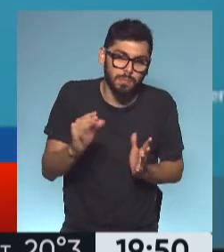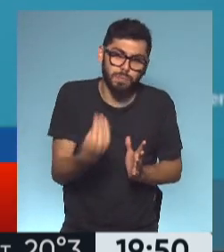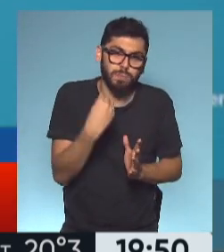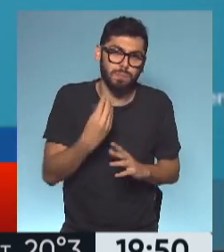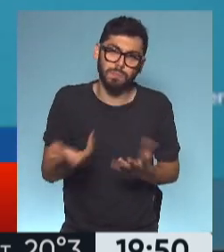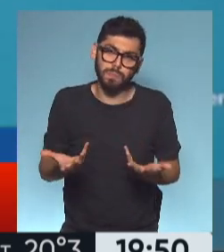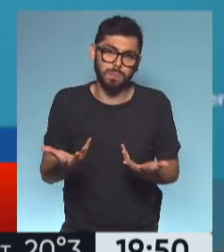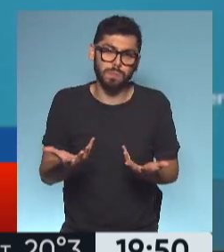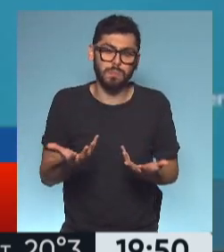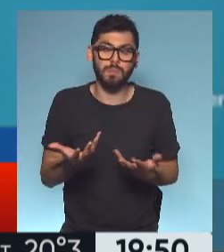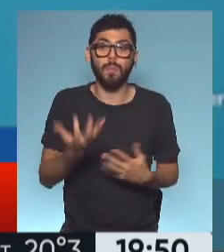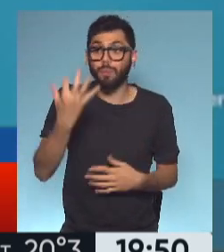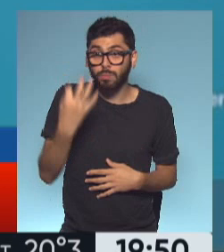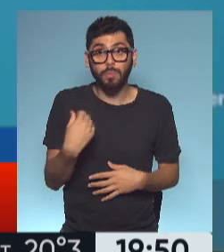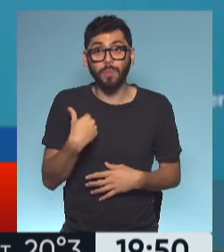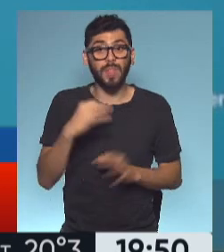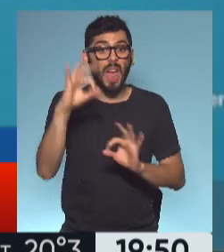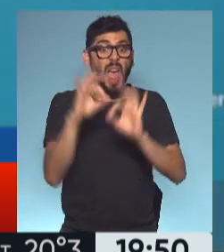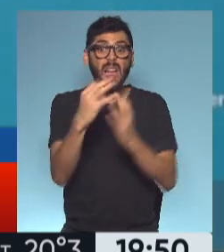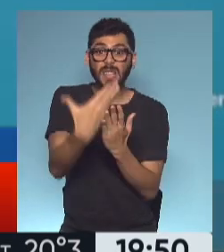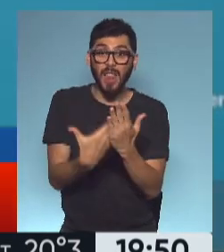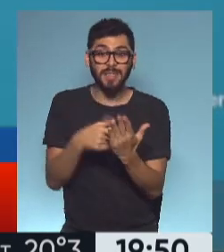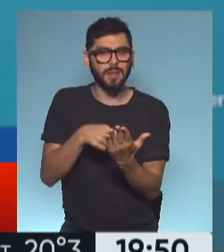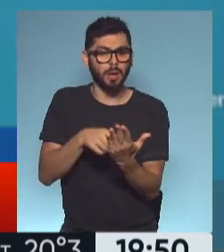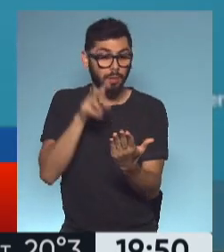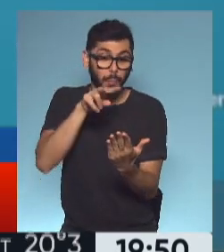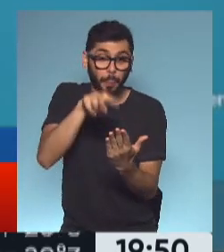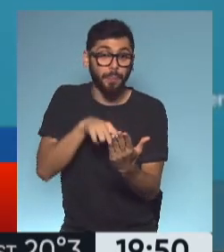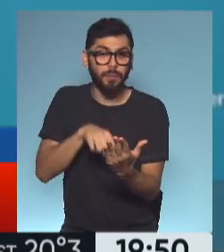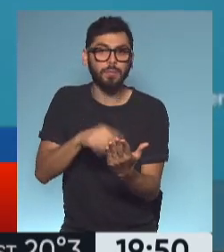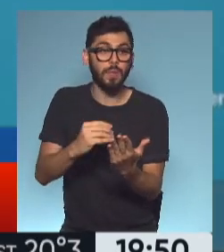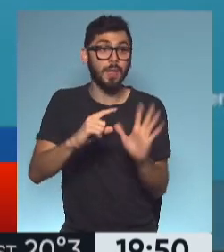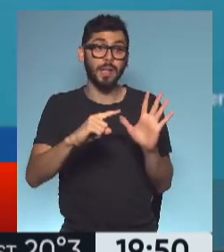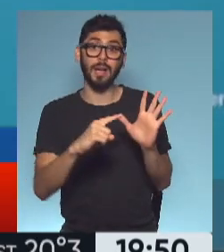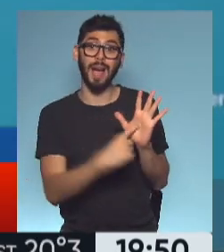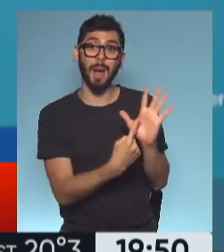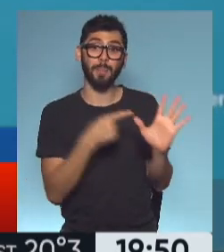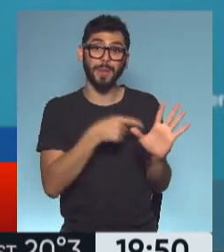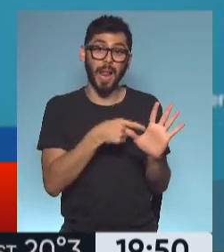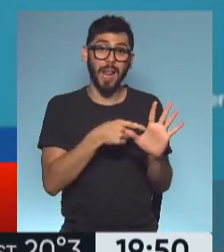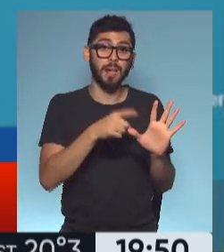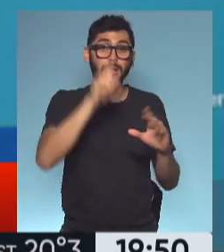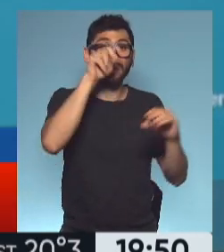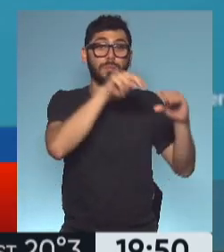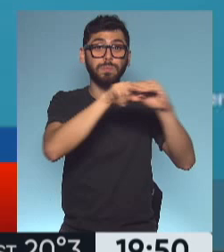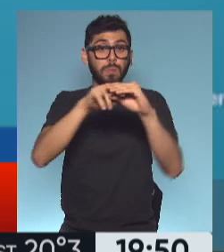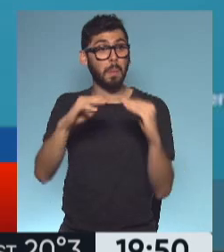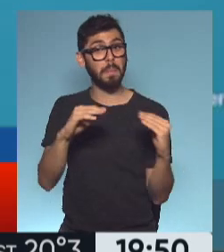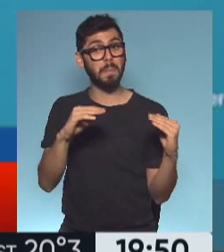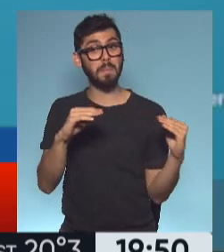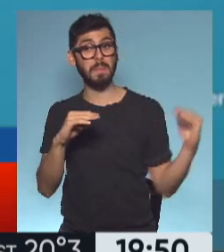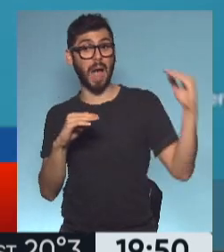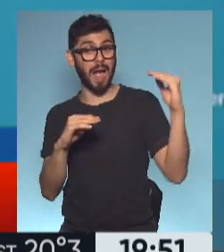No da más así. De hecho, cuando uno observa las estadísticas, lo que ha pasado es que la Ciudad de Buenos Aires, que llegó a un nivel de ocupación mucho más alto,